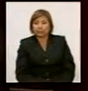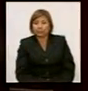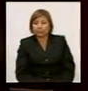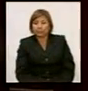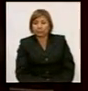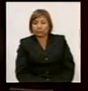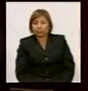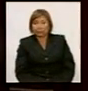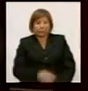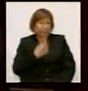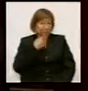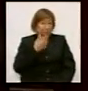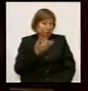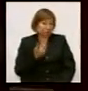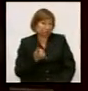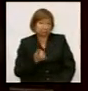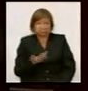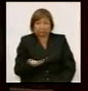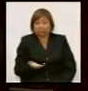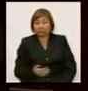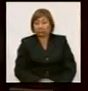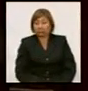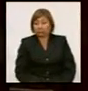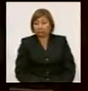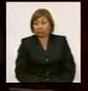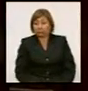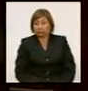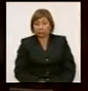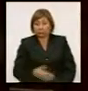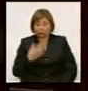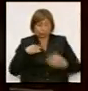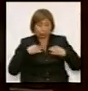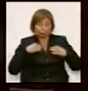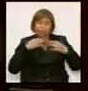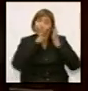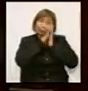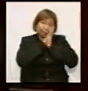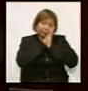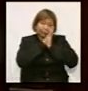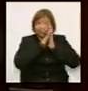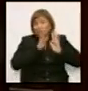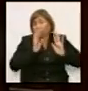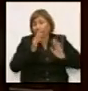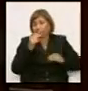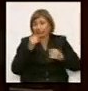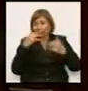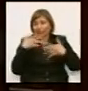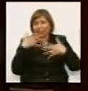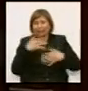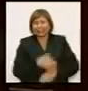Ven enseguida, pues. Estoy en pijama, espero no asustarte.